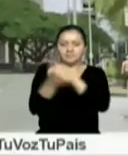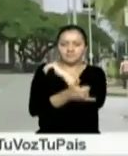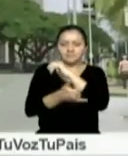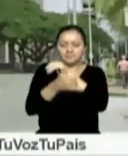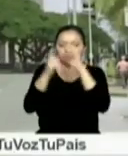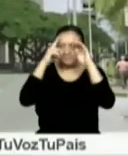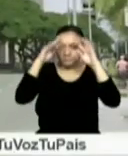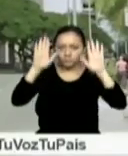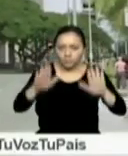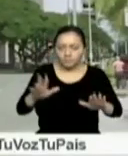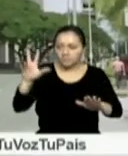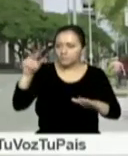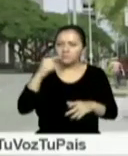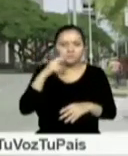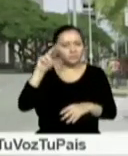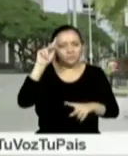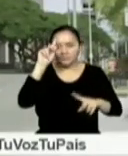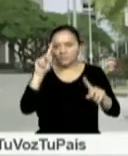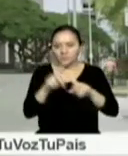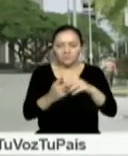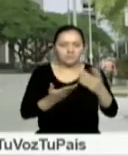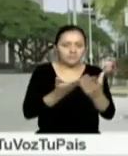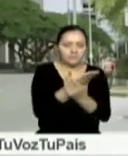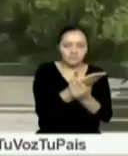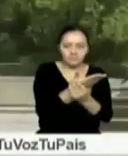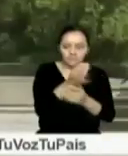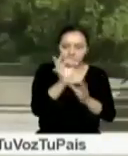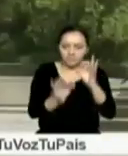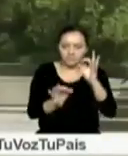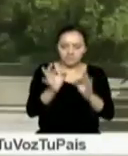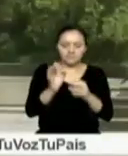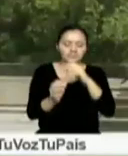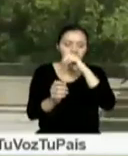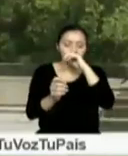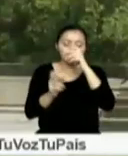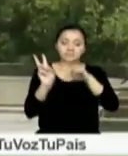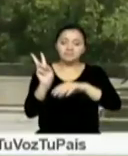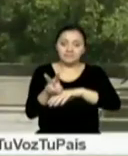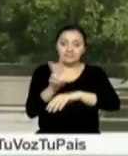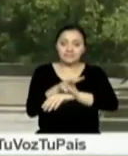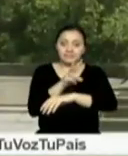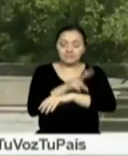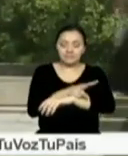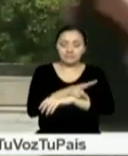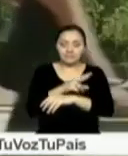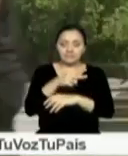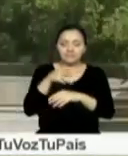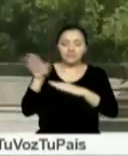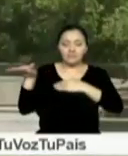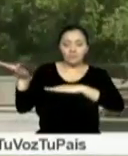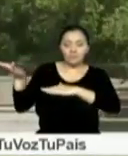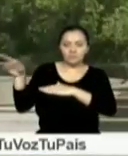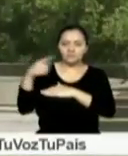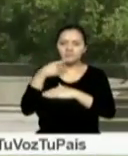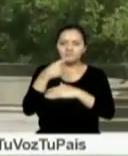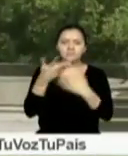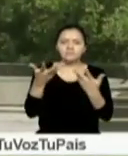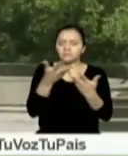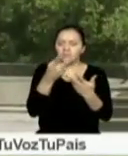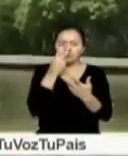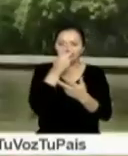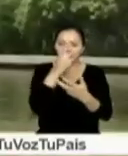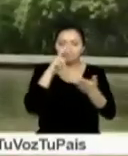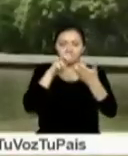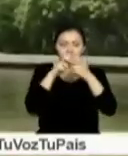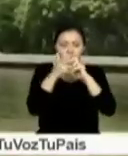mayoría musulmana según el fiscal general de Hawaii dachin Aunque el nuevo nuevo decreto fue modificado para enfrentar las